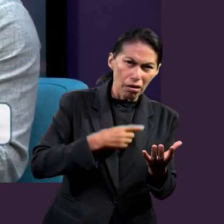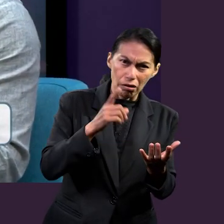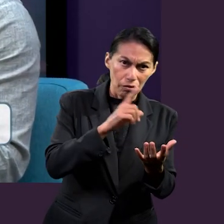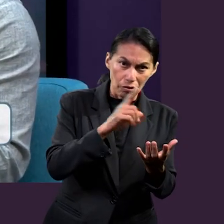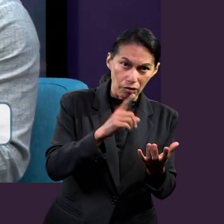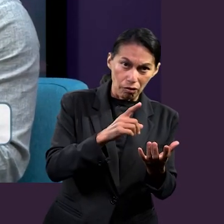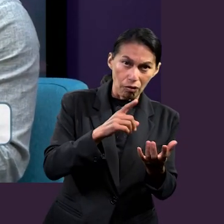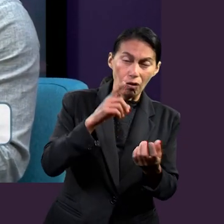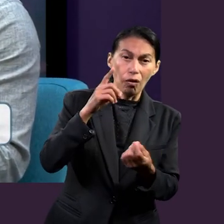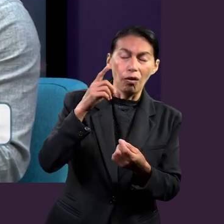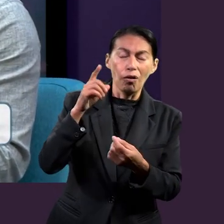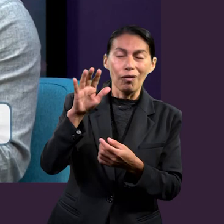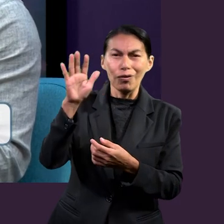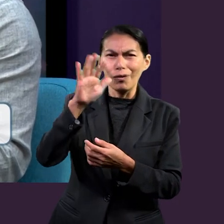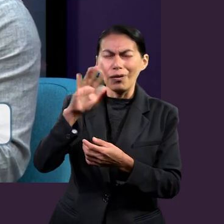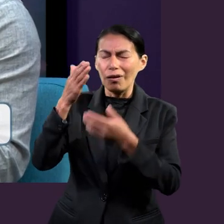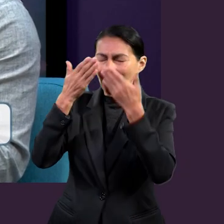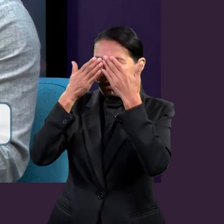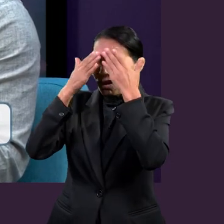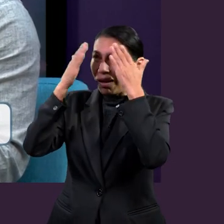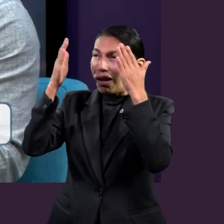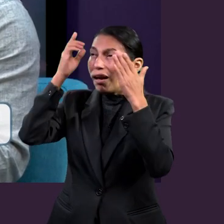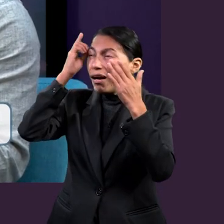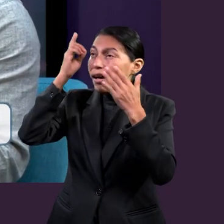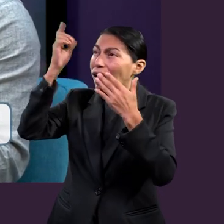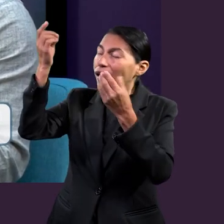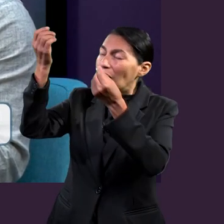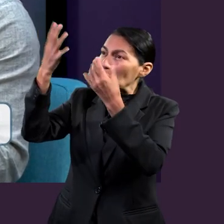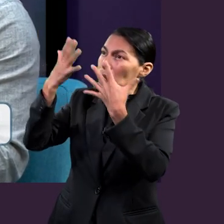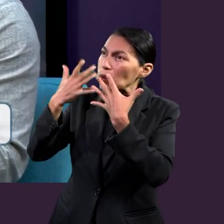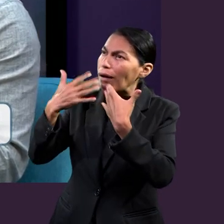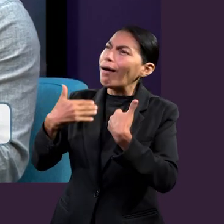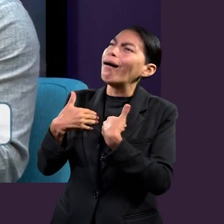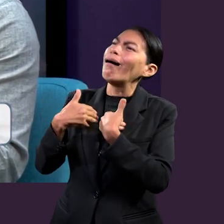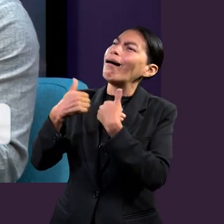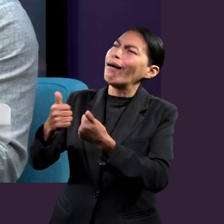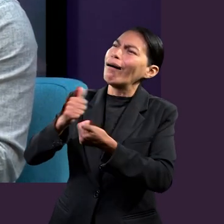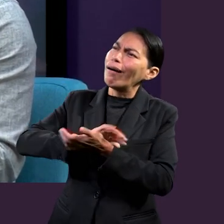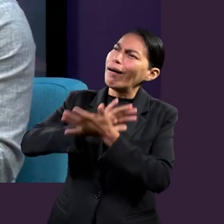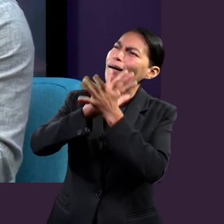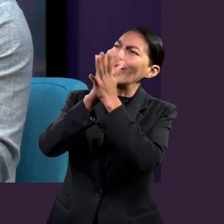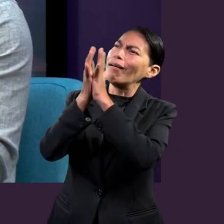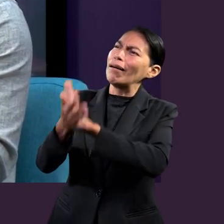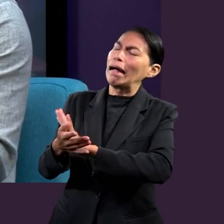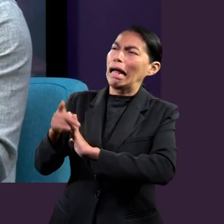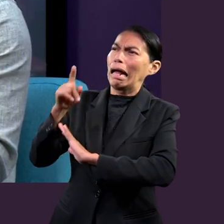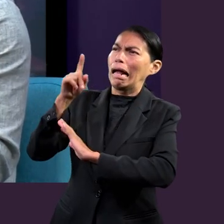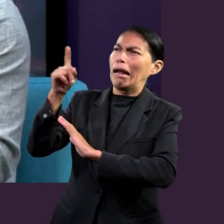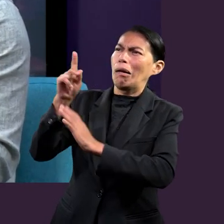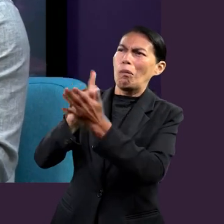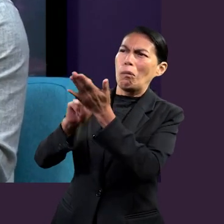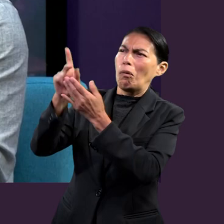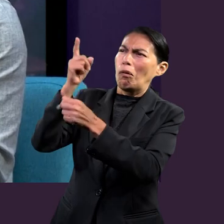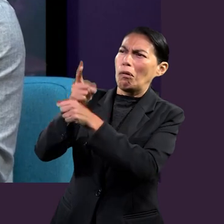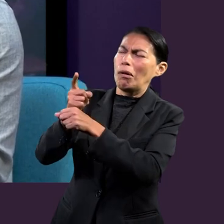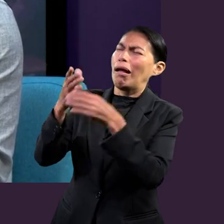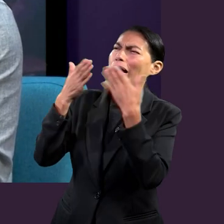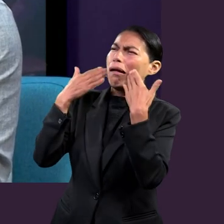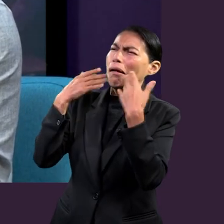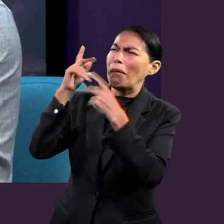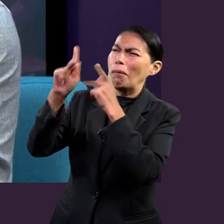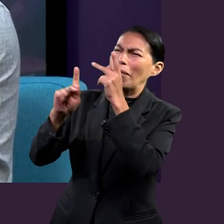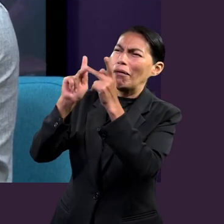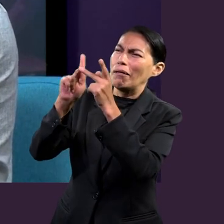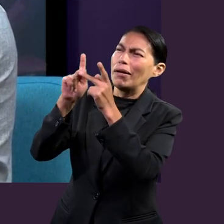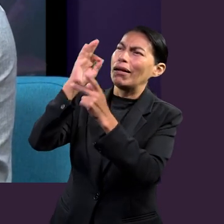la renovación de vuestro entendimiento para que comprobéis cuál es la buena voluntad de Dios, agradable y perfecta. Esto habla